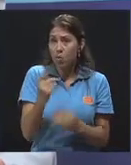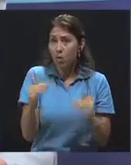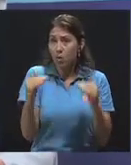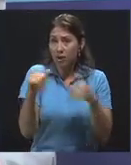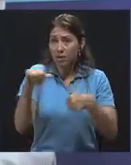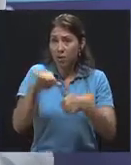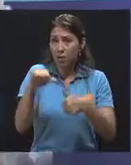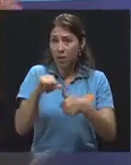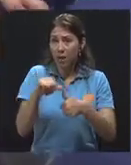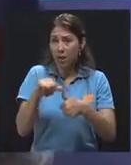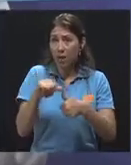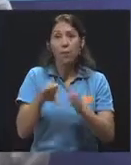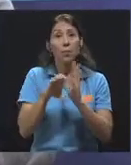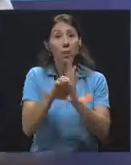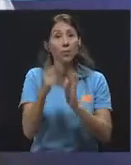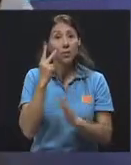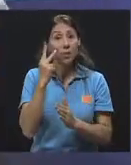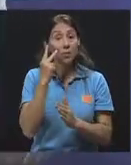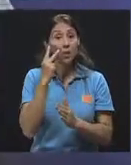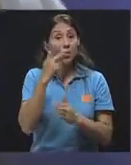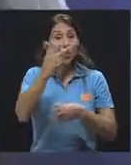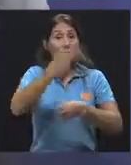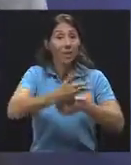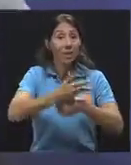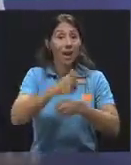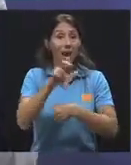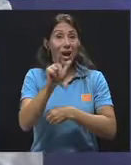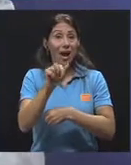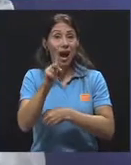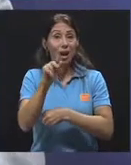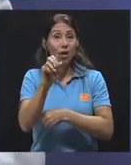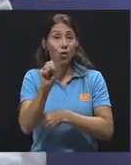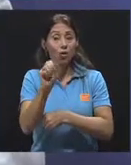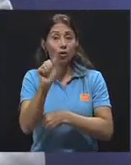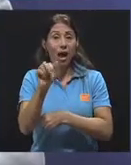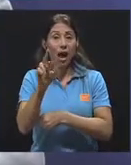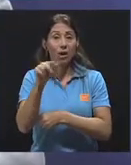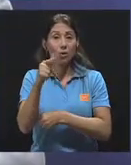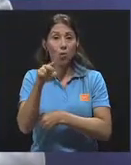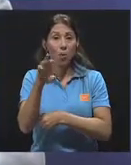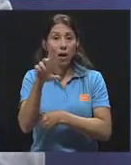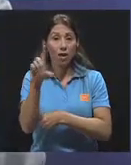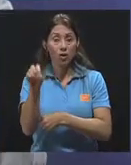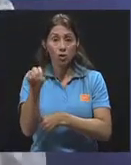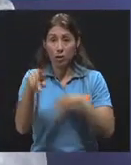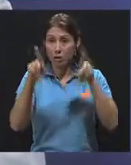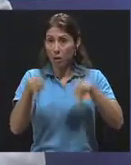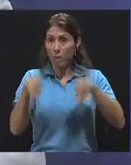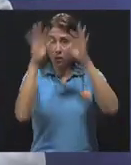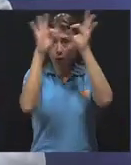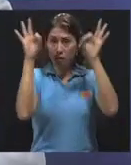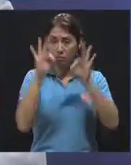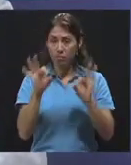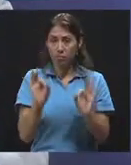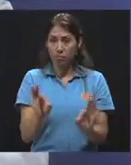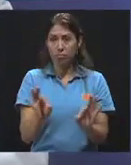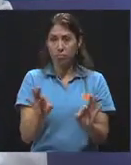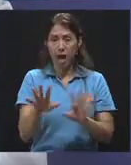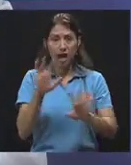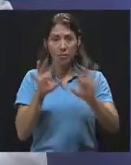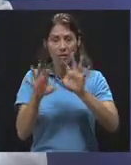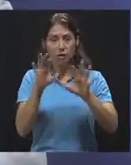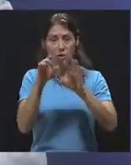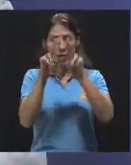Centroamérica, sabiendo, por ejemplo, que en Guatemala está Carlos Argüello, que es una figura consolidada en este, en el área de la